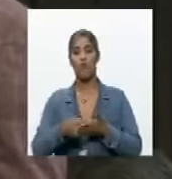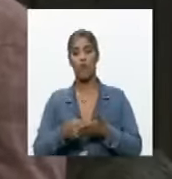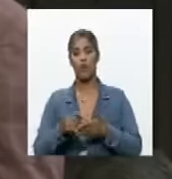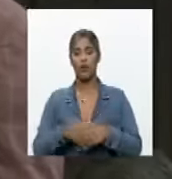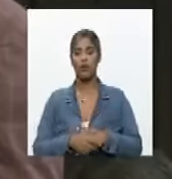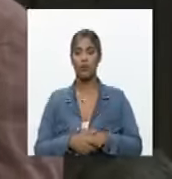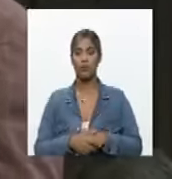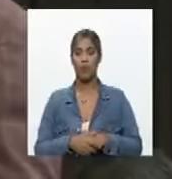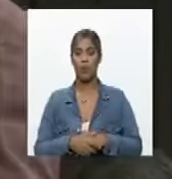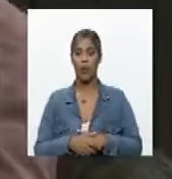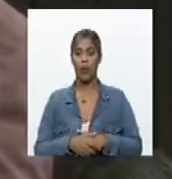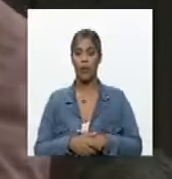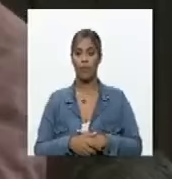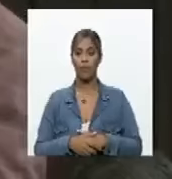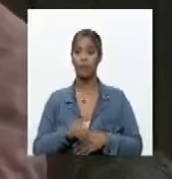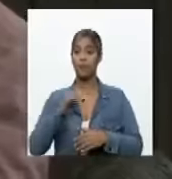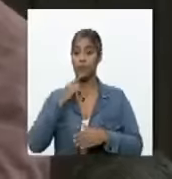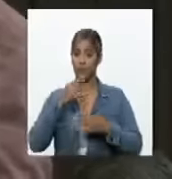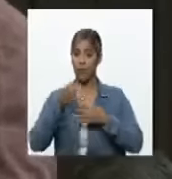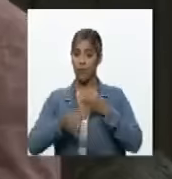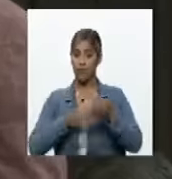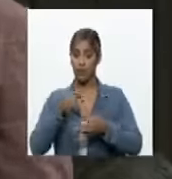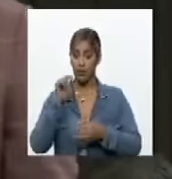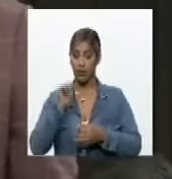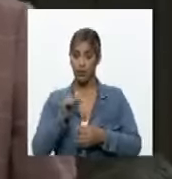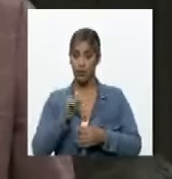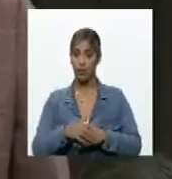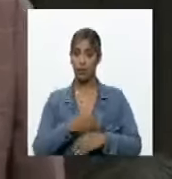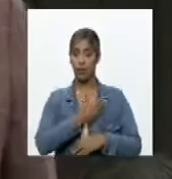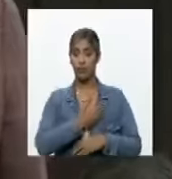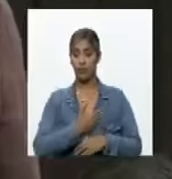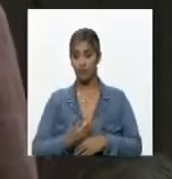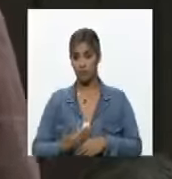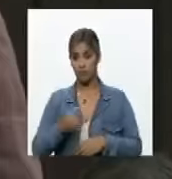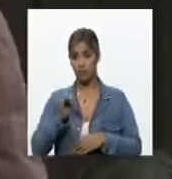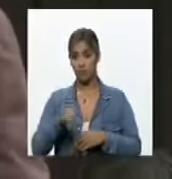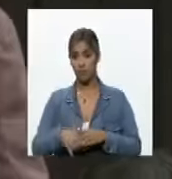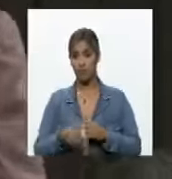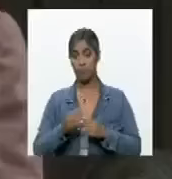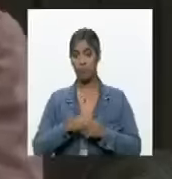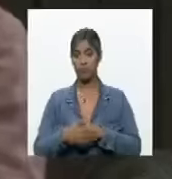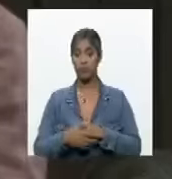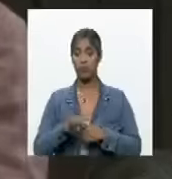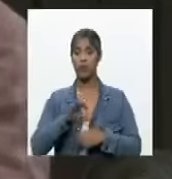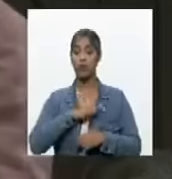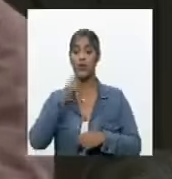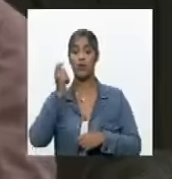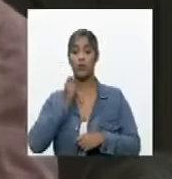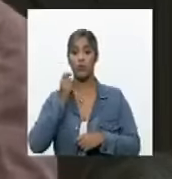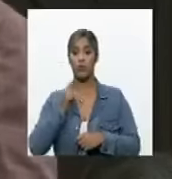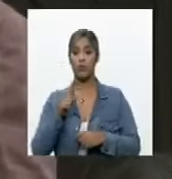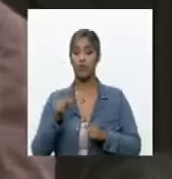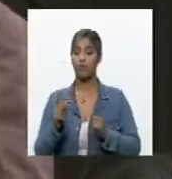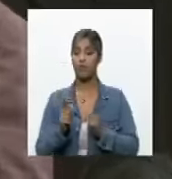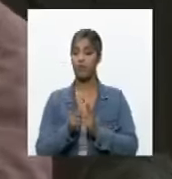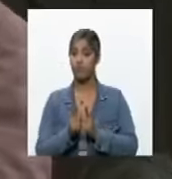Crusoe. Dicho esto, señor presidente, señores diputados, la